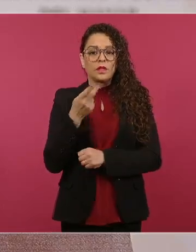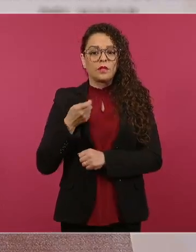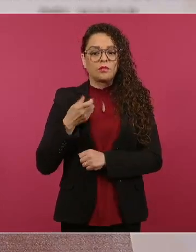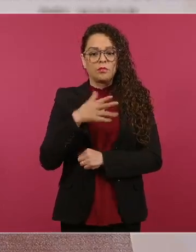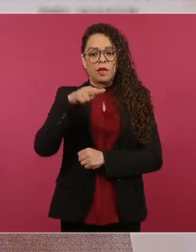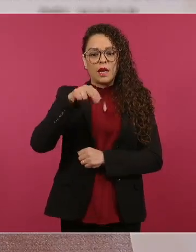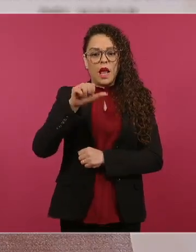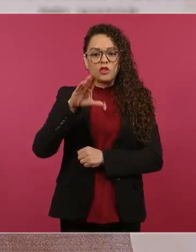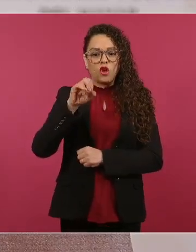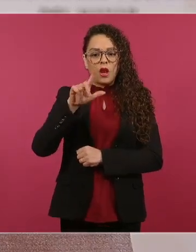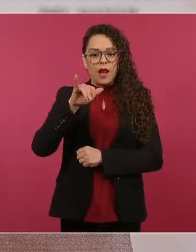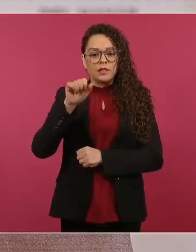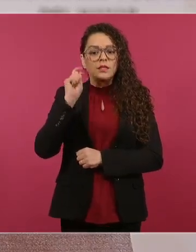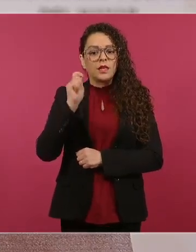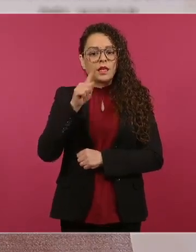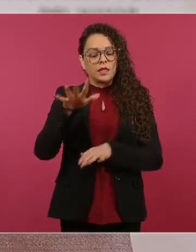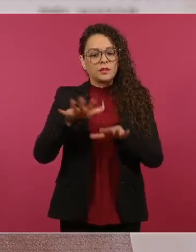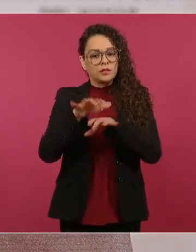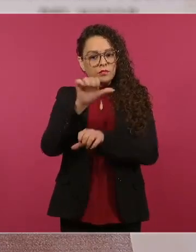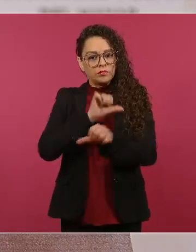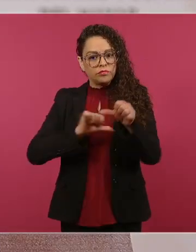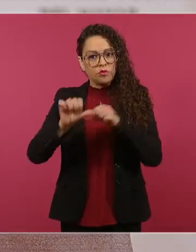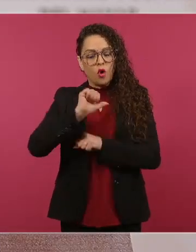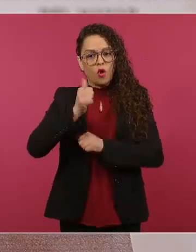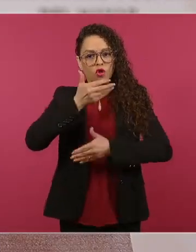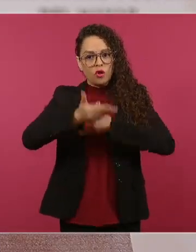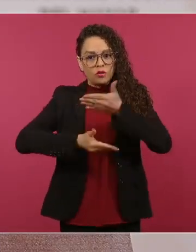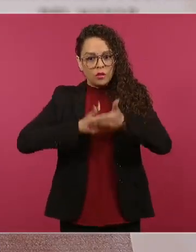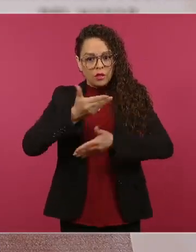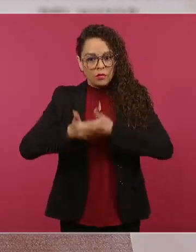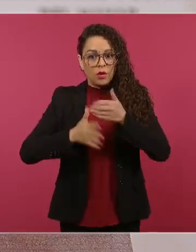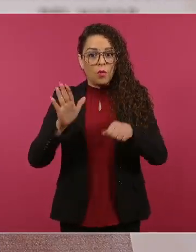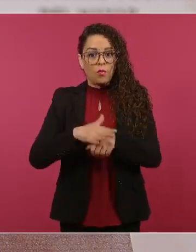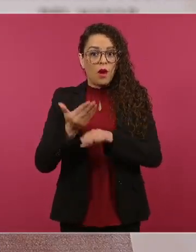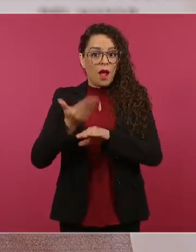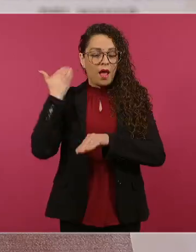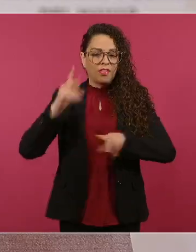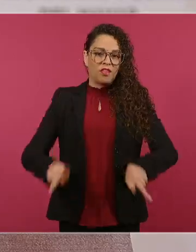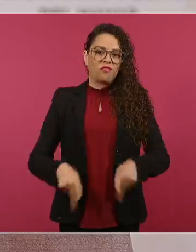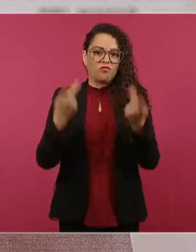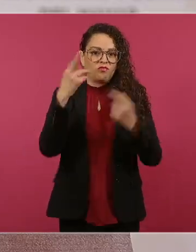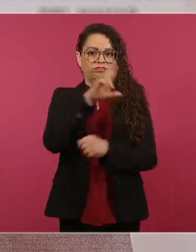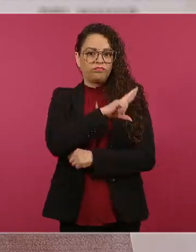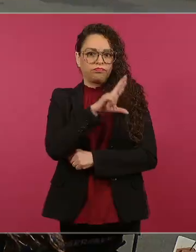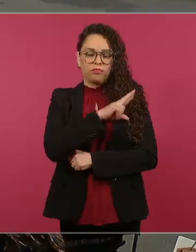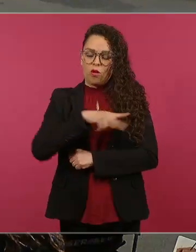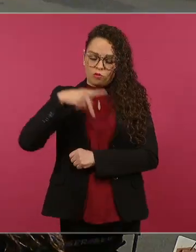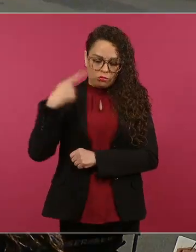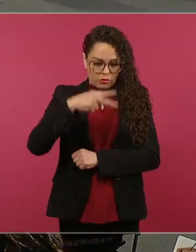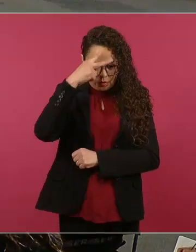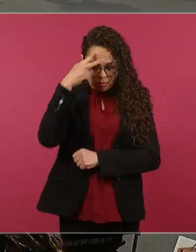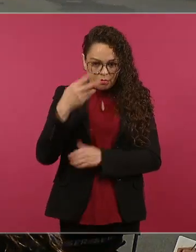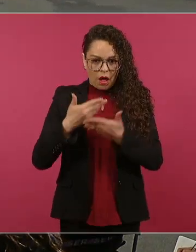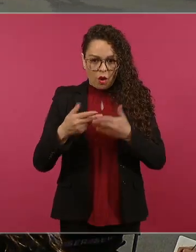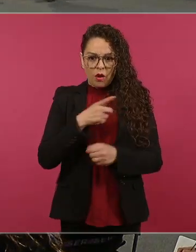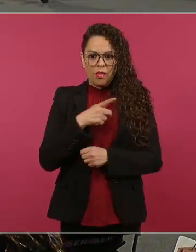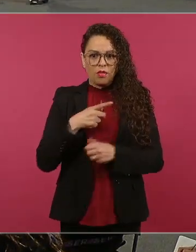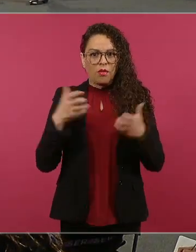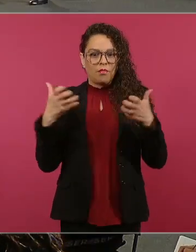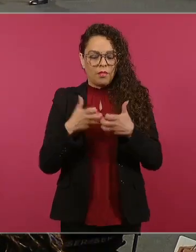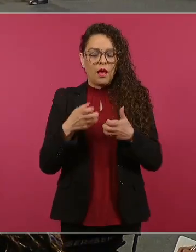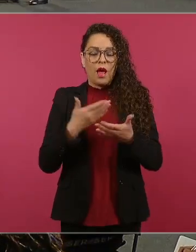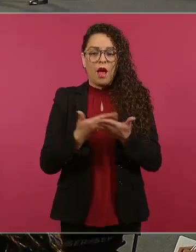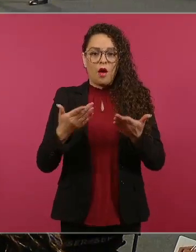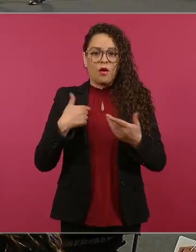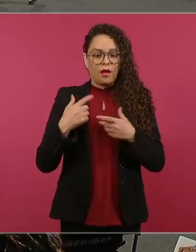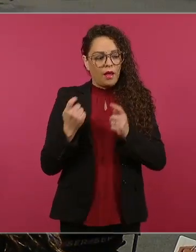los servicios subrogados, que es otra cara de la privatización de los servicios del ISSSTE. Para esto le voy a dar la palabra al director de médico